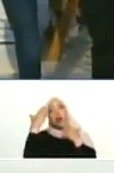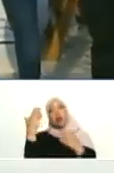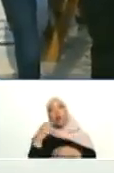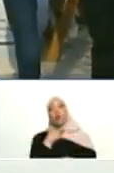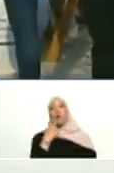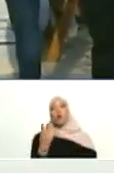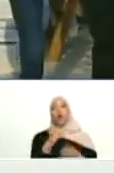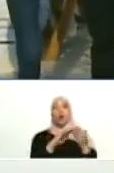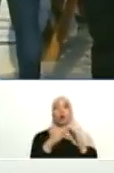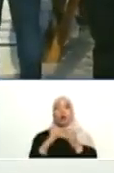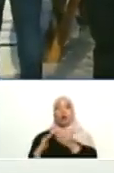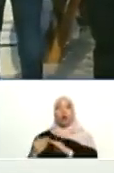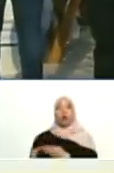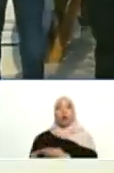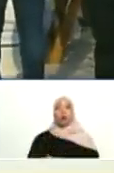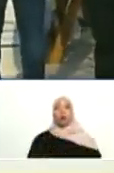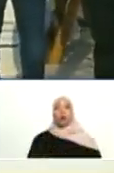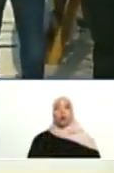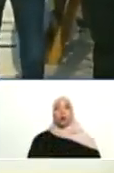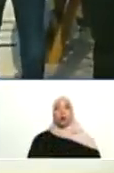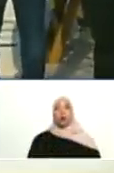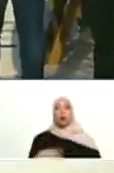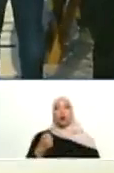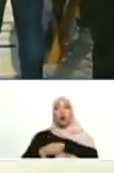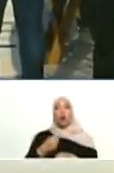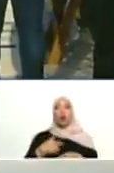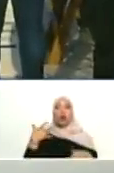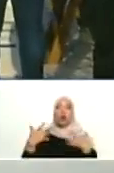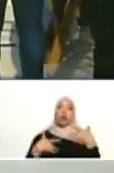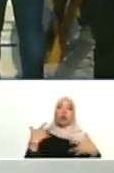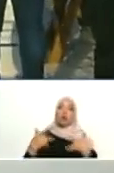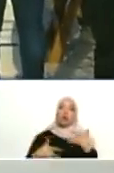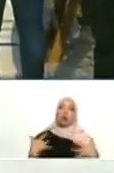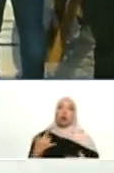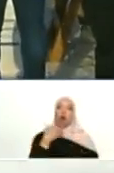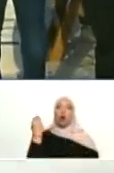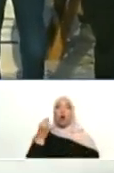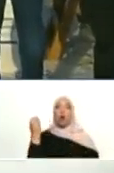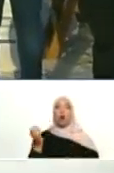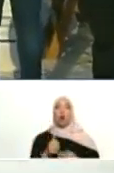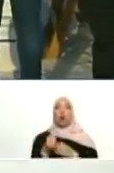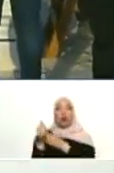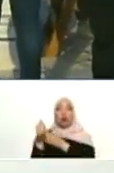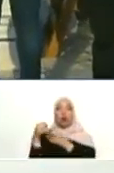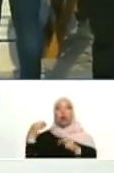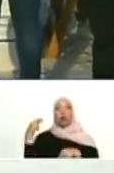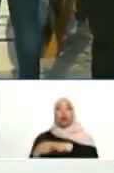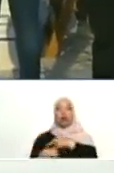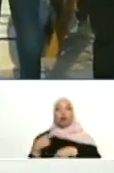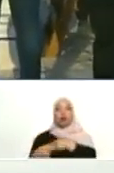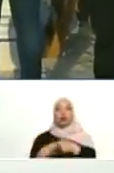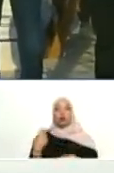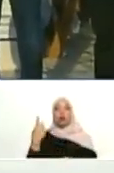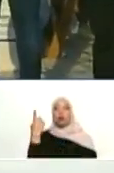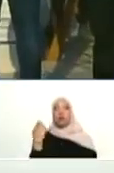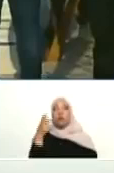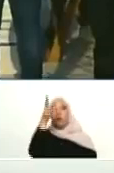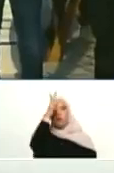de la comunidad y encabezando este acto, este joven líder revolucionario